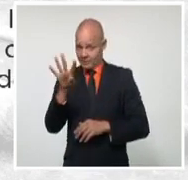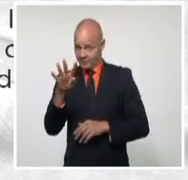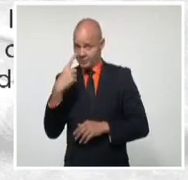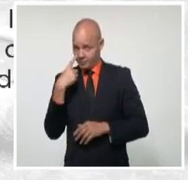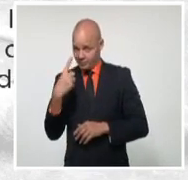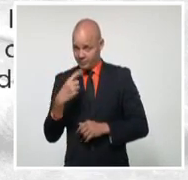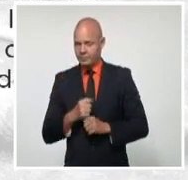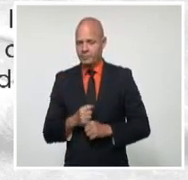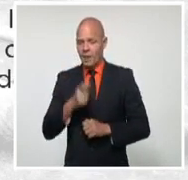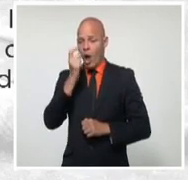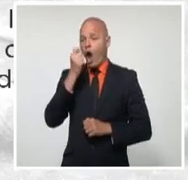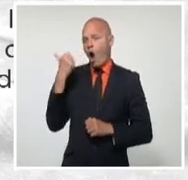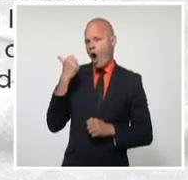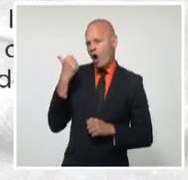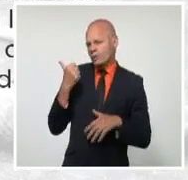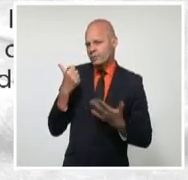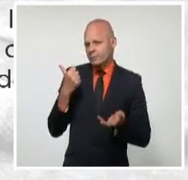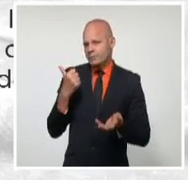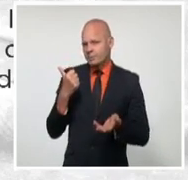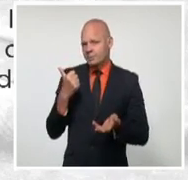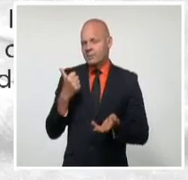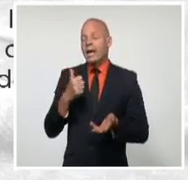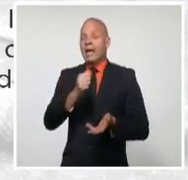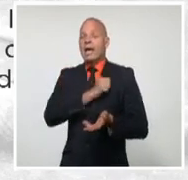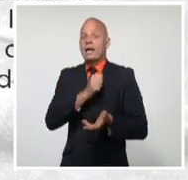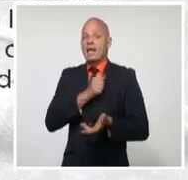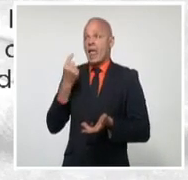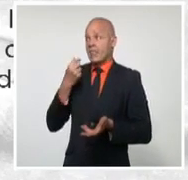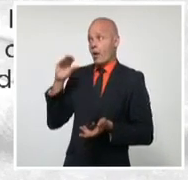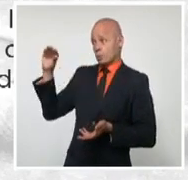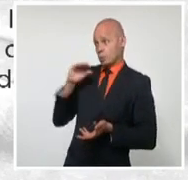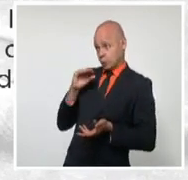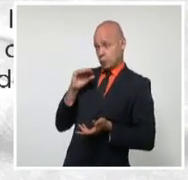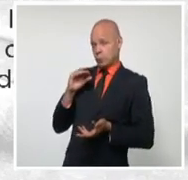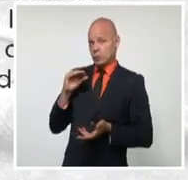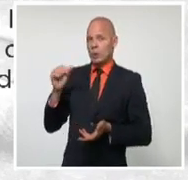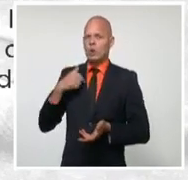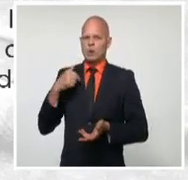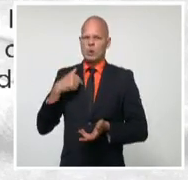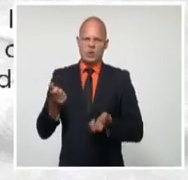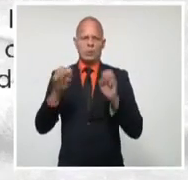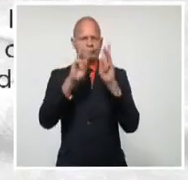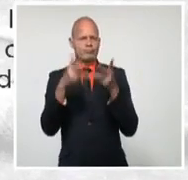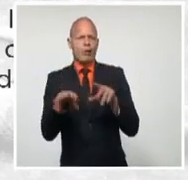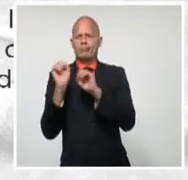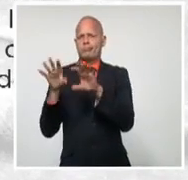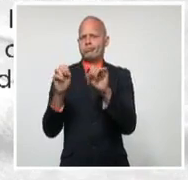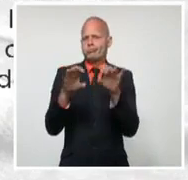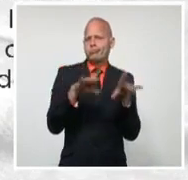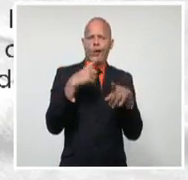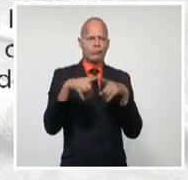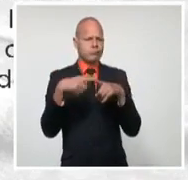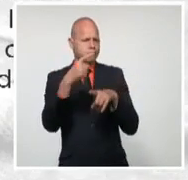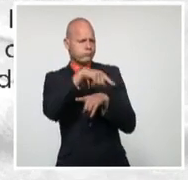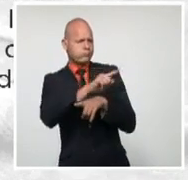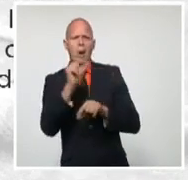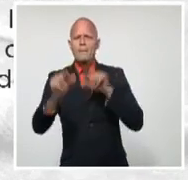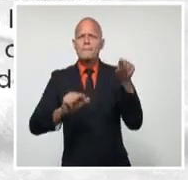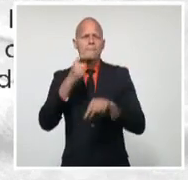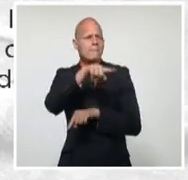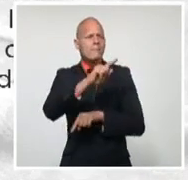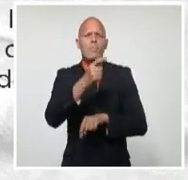2014 esta persona pretendió financiar con ellos un show mediático que incluía disturbios, protestas y